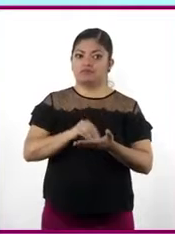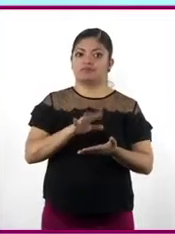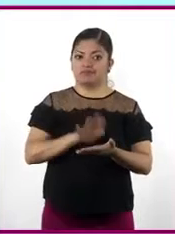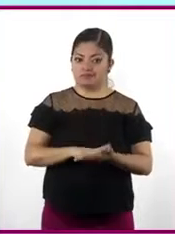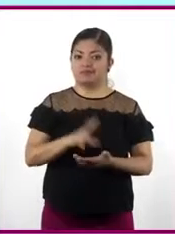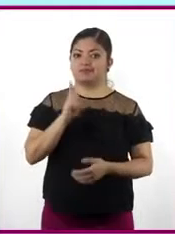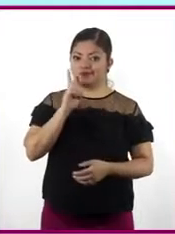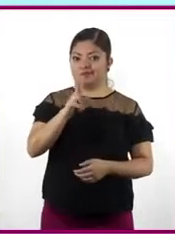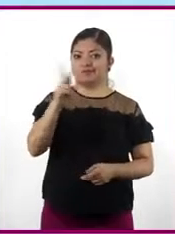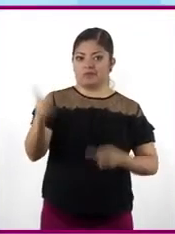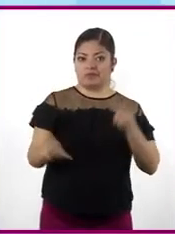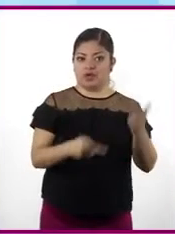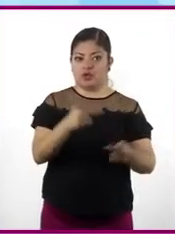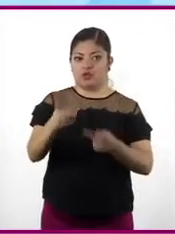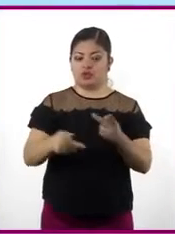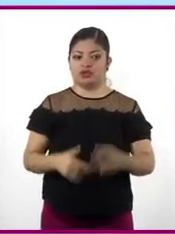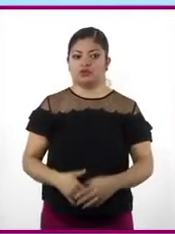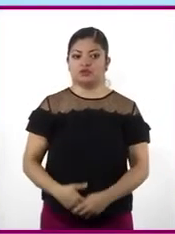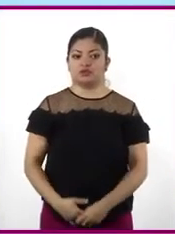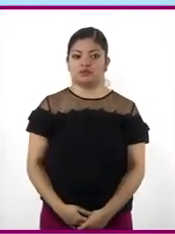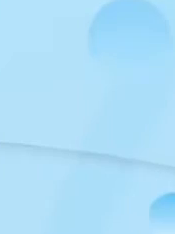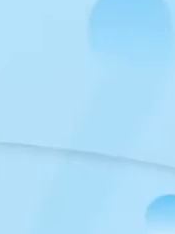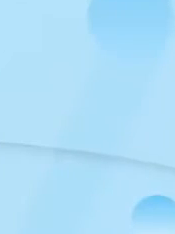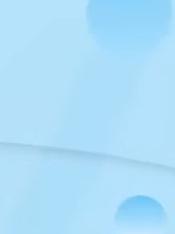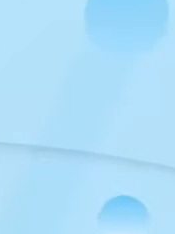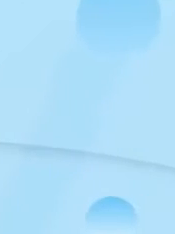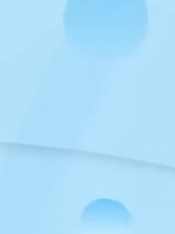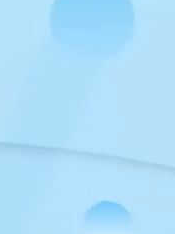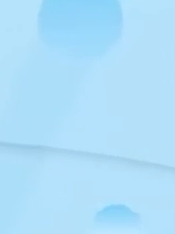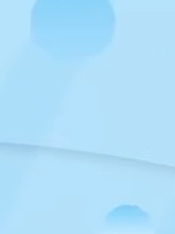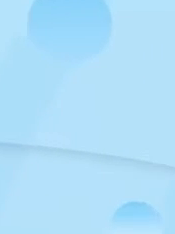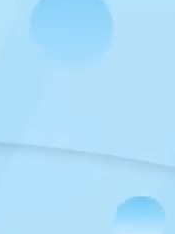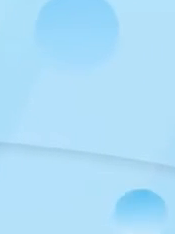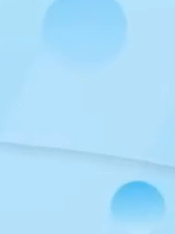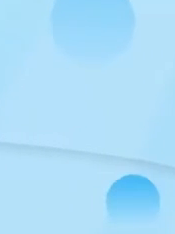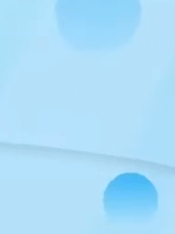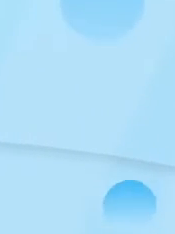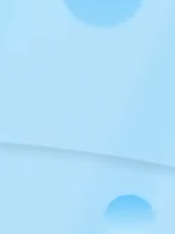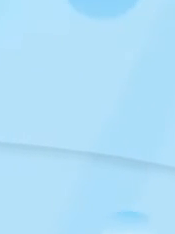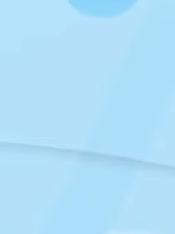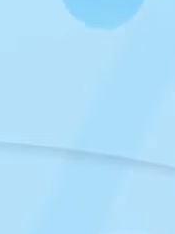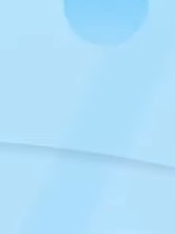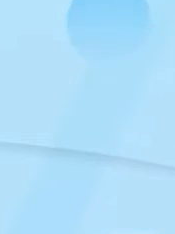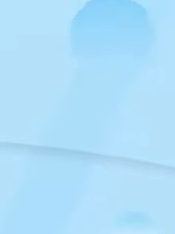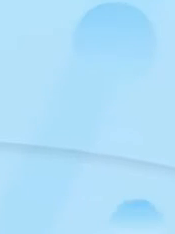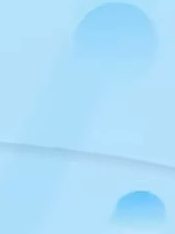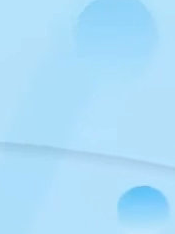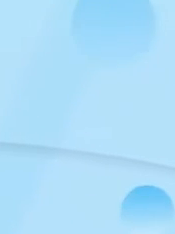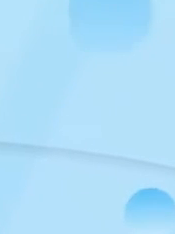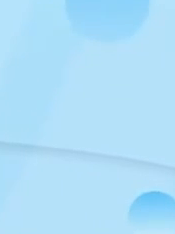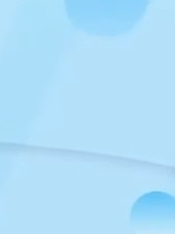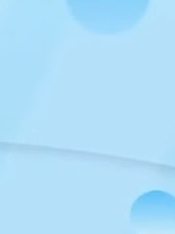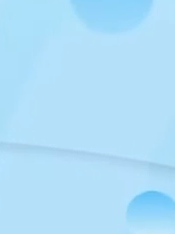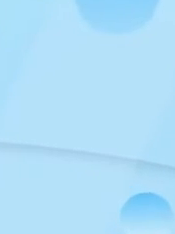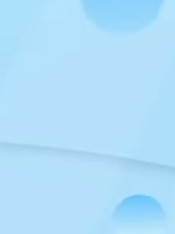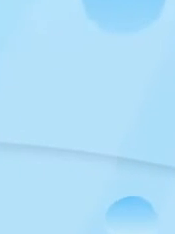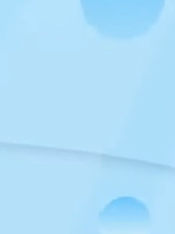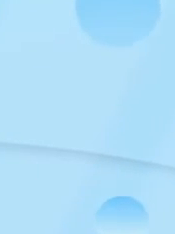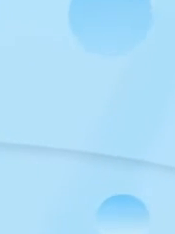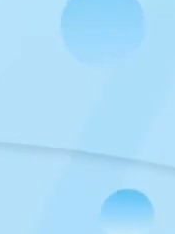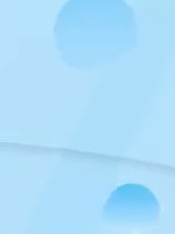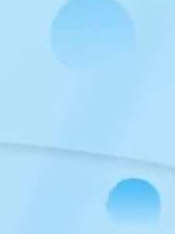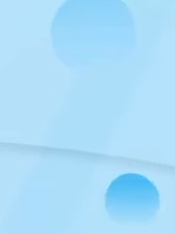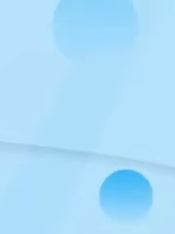presente estas preguntas. ¿Cuál es el problema? ¿Dónde se localiza o cómo se distribuye?